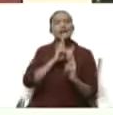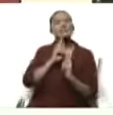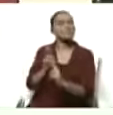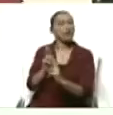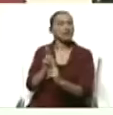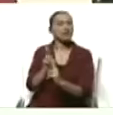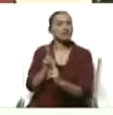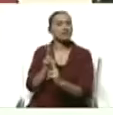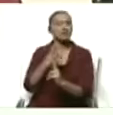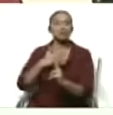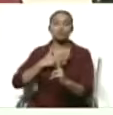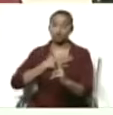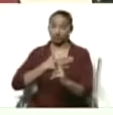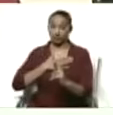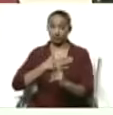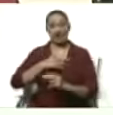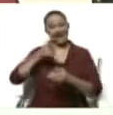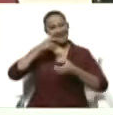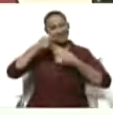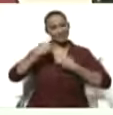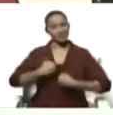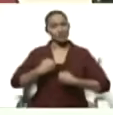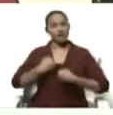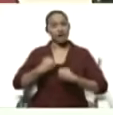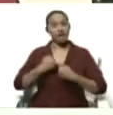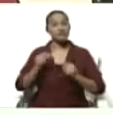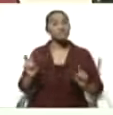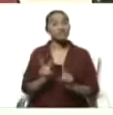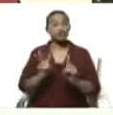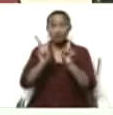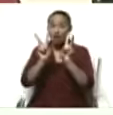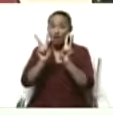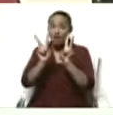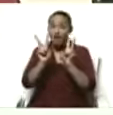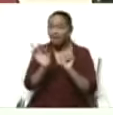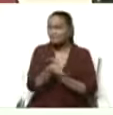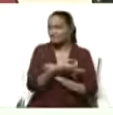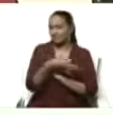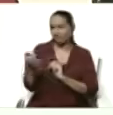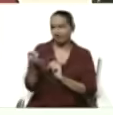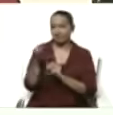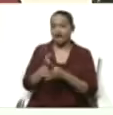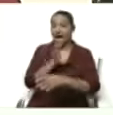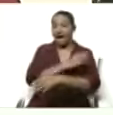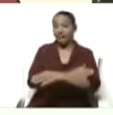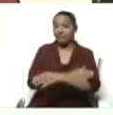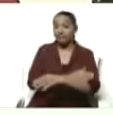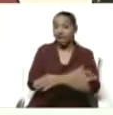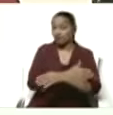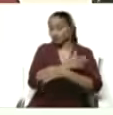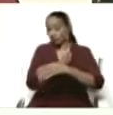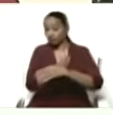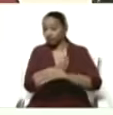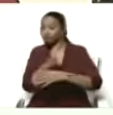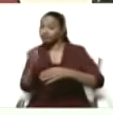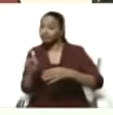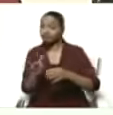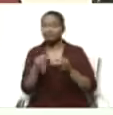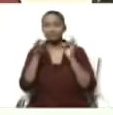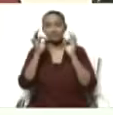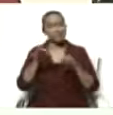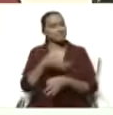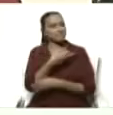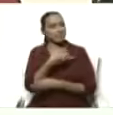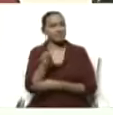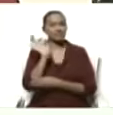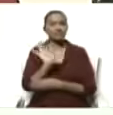a asegurar la victoria una victoria perfecta antes durante y después una victoria perfecta incluye como